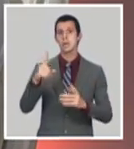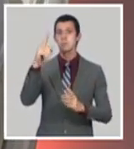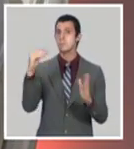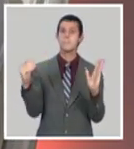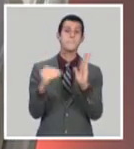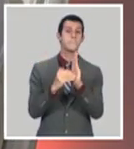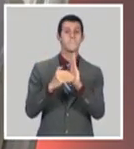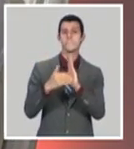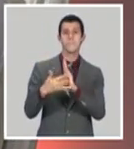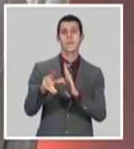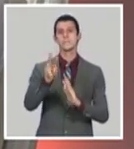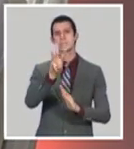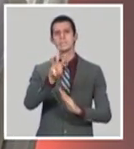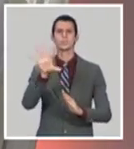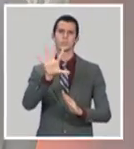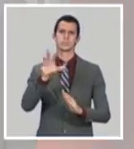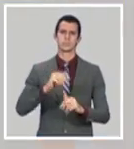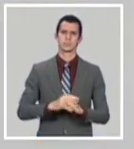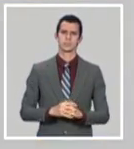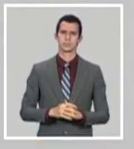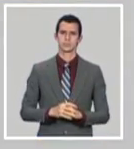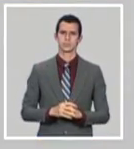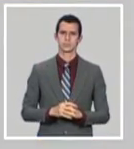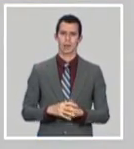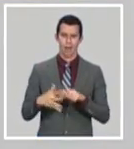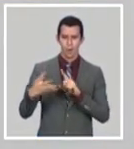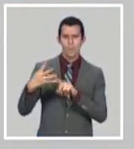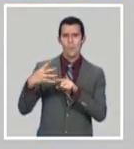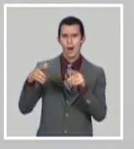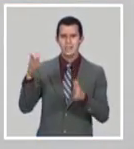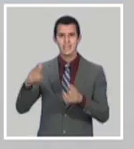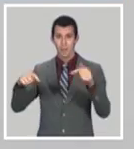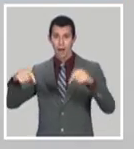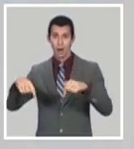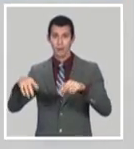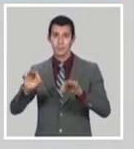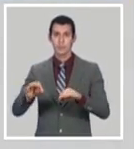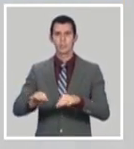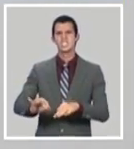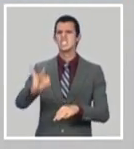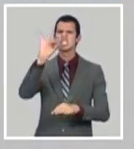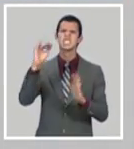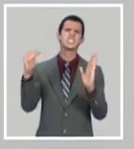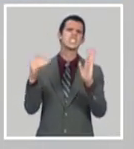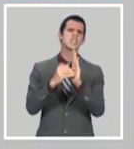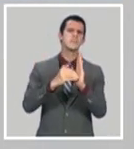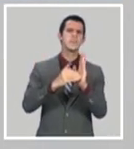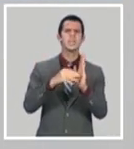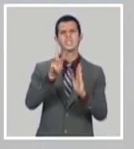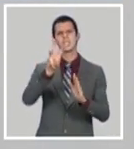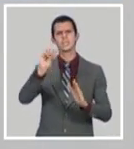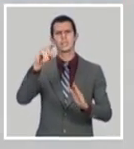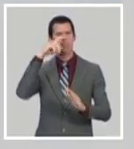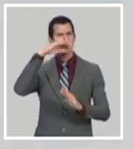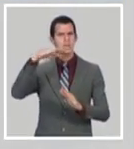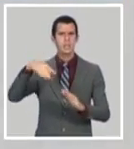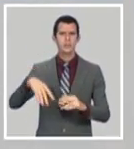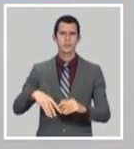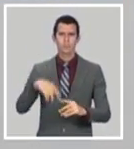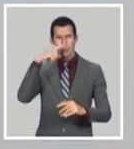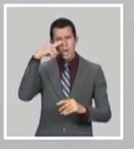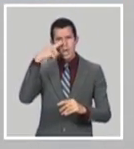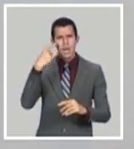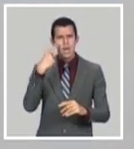1.355 niños. Y en esta última etapa hay más de 7.300 niños que hemos tenido enfermos. Y lo que es más